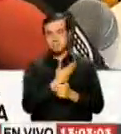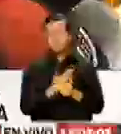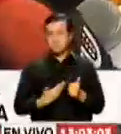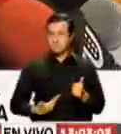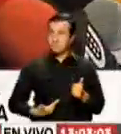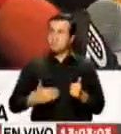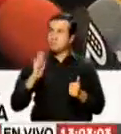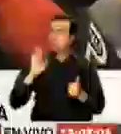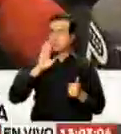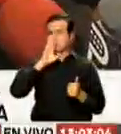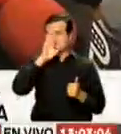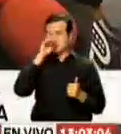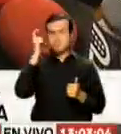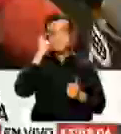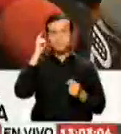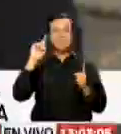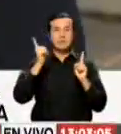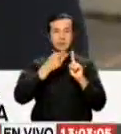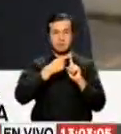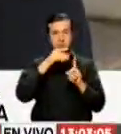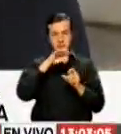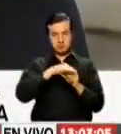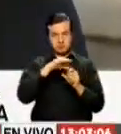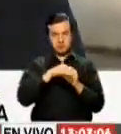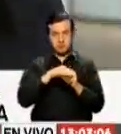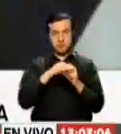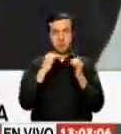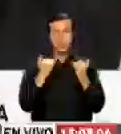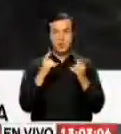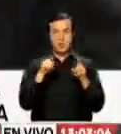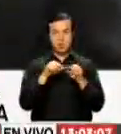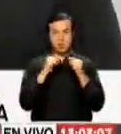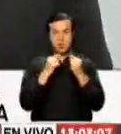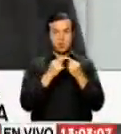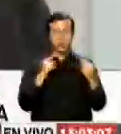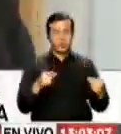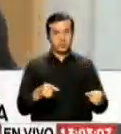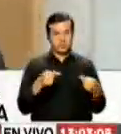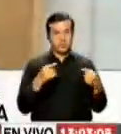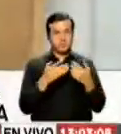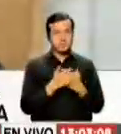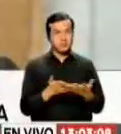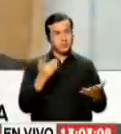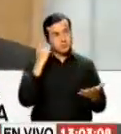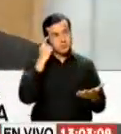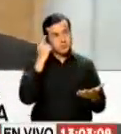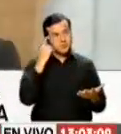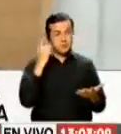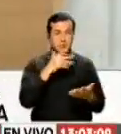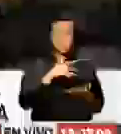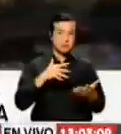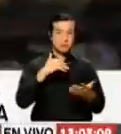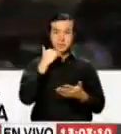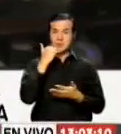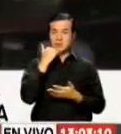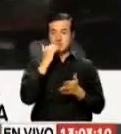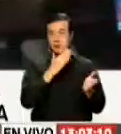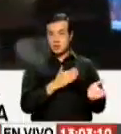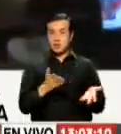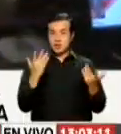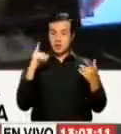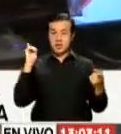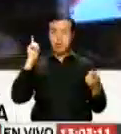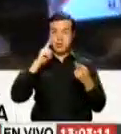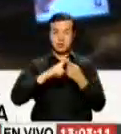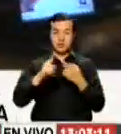debería ser el primero de la terna. Quienes hoy se ubican en la oposición al gobierno tampoco parecen tener una decisión orgánica, pese a que hasta